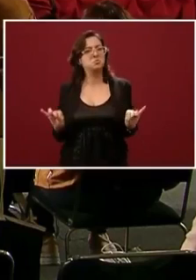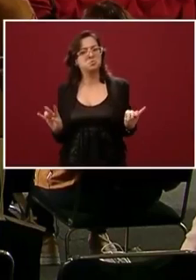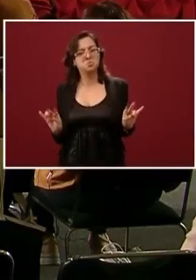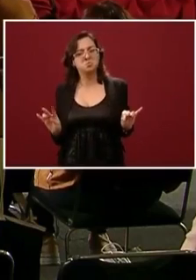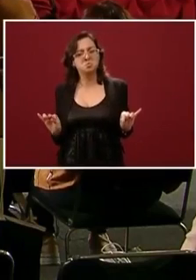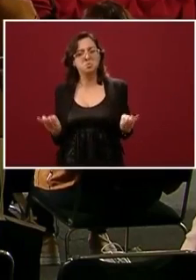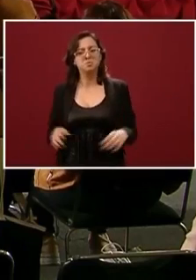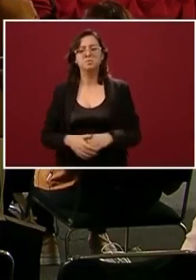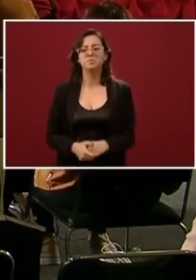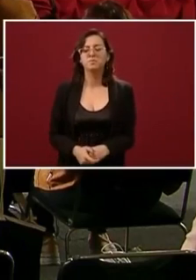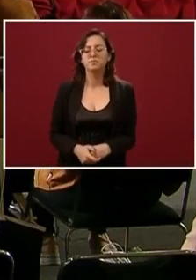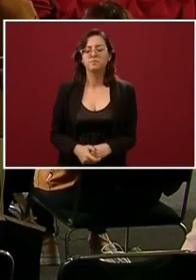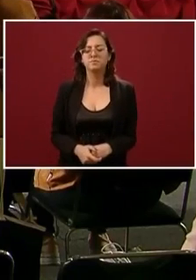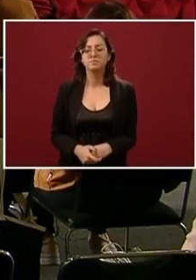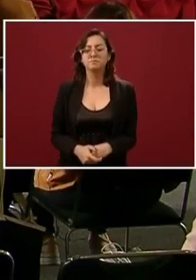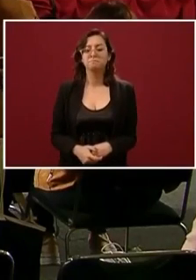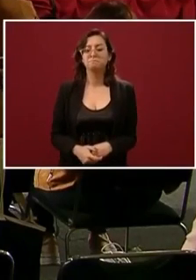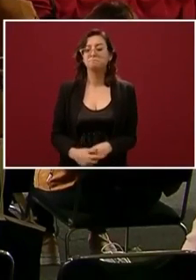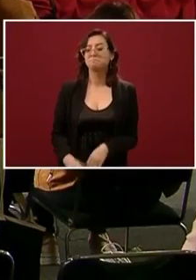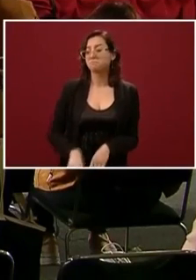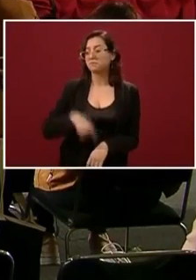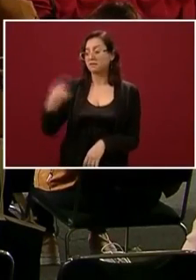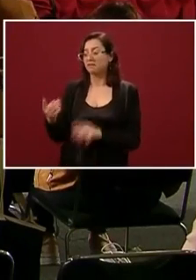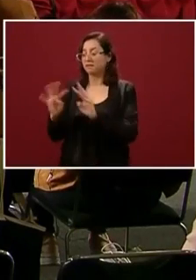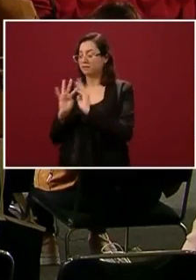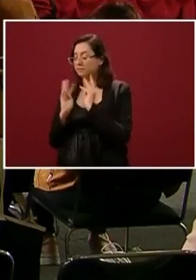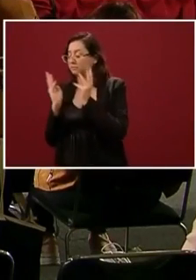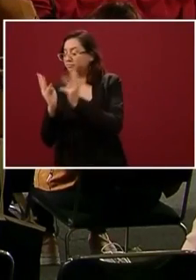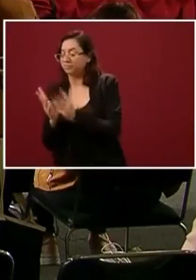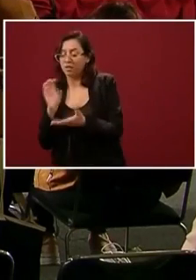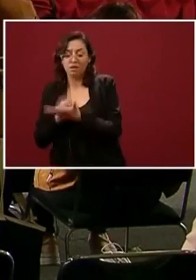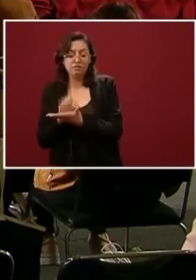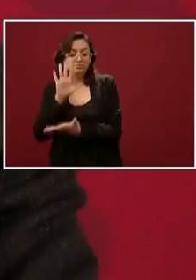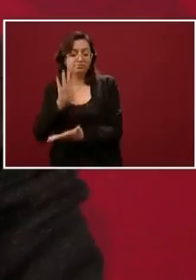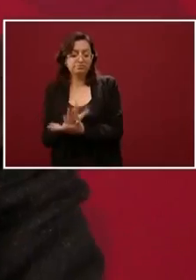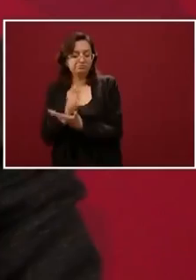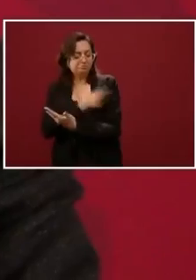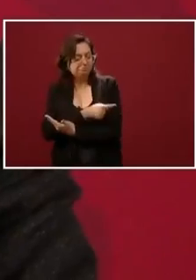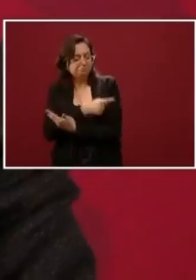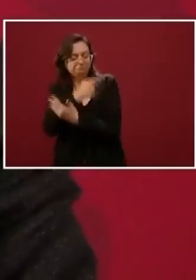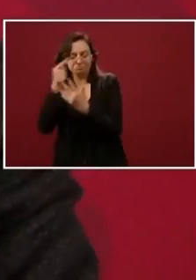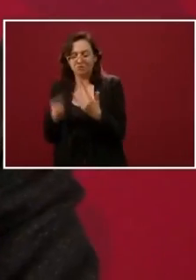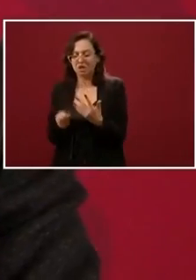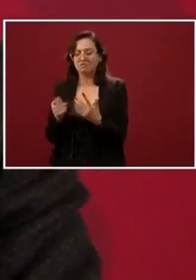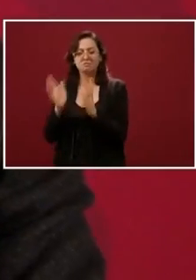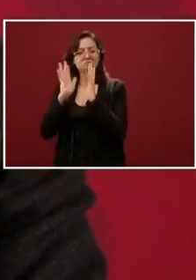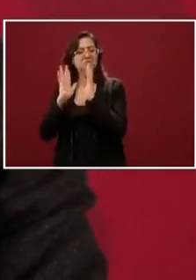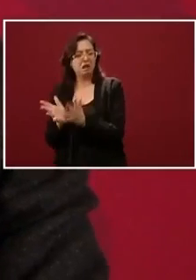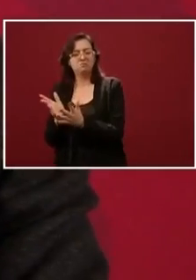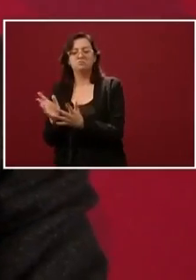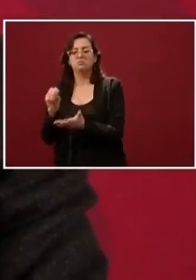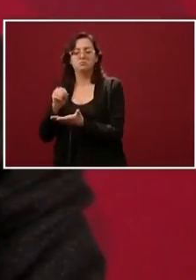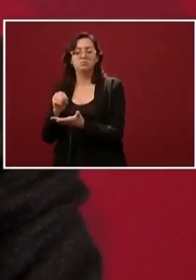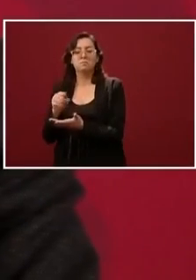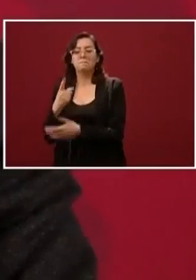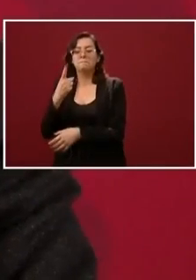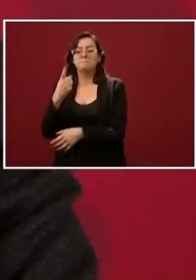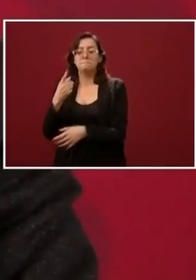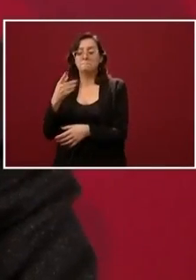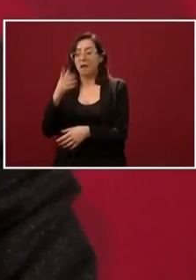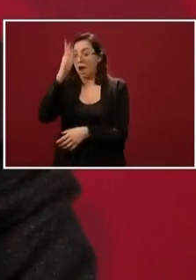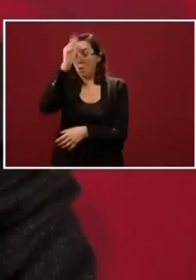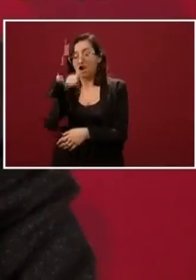consejo, y el consejo tomó nota formal de todas estas medidas en la sesión. El primer